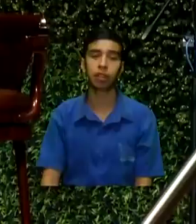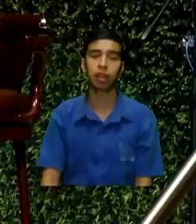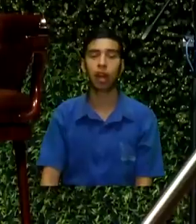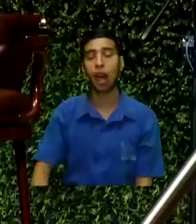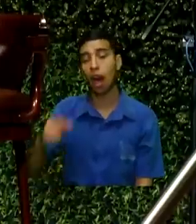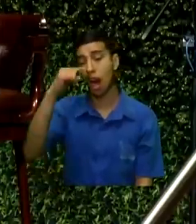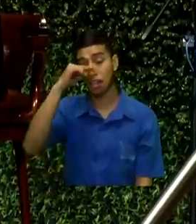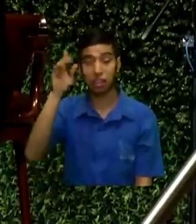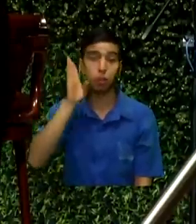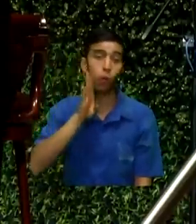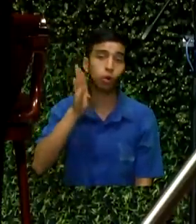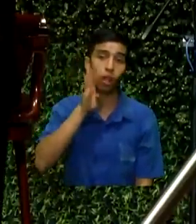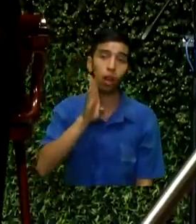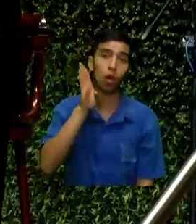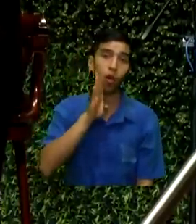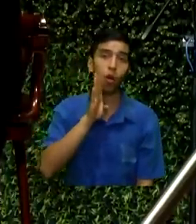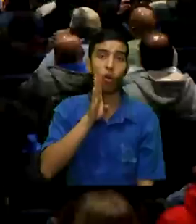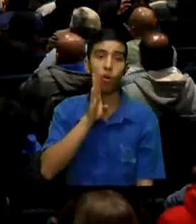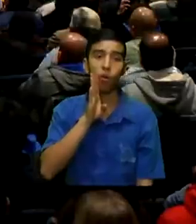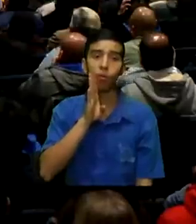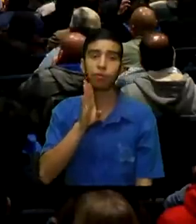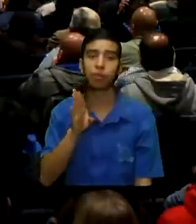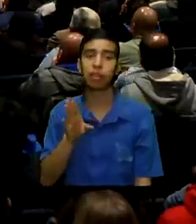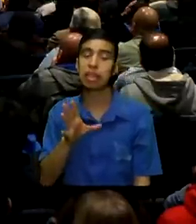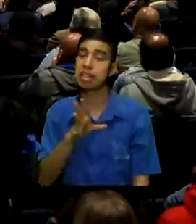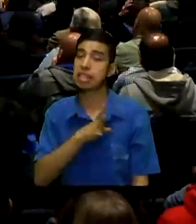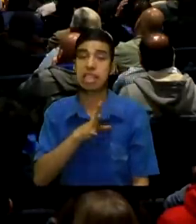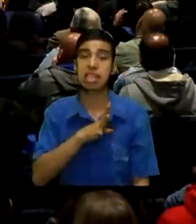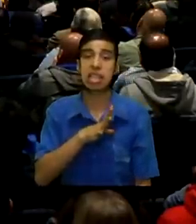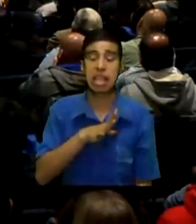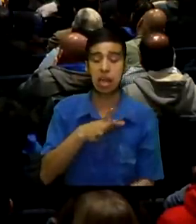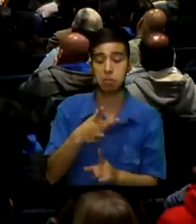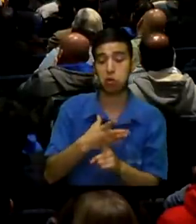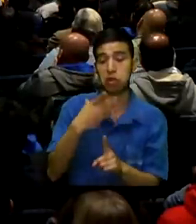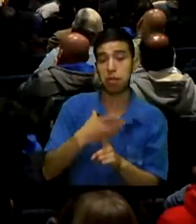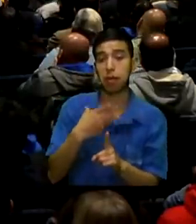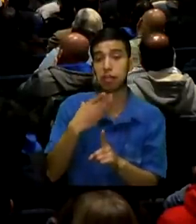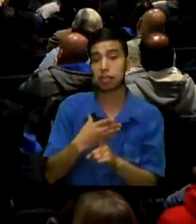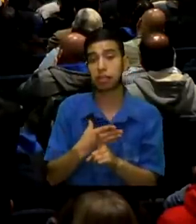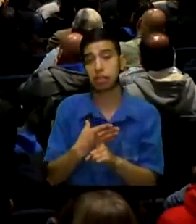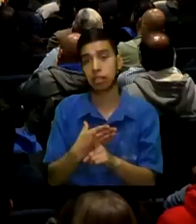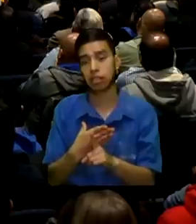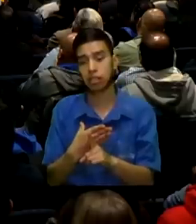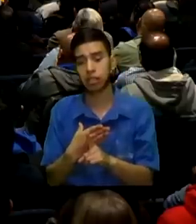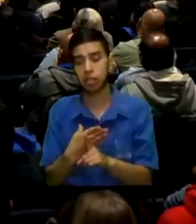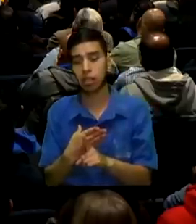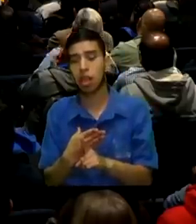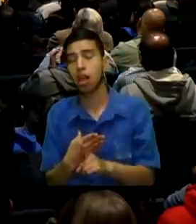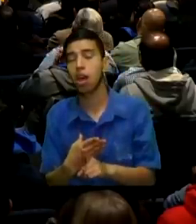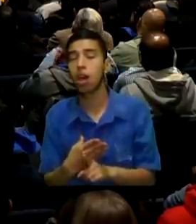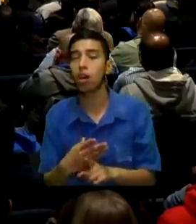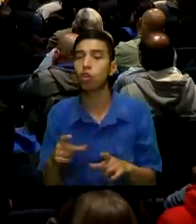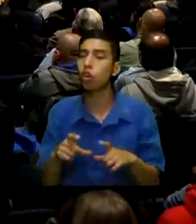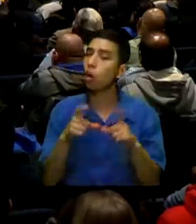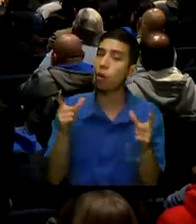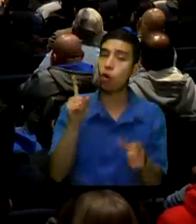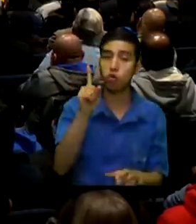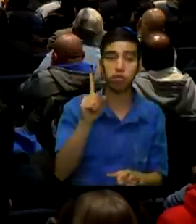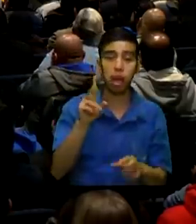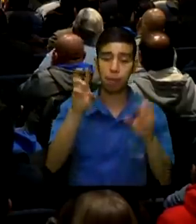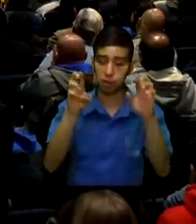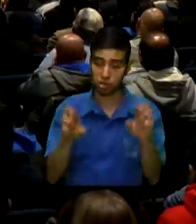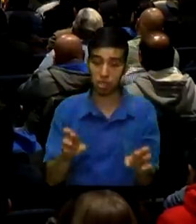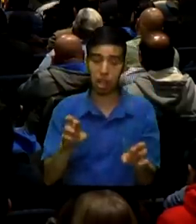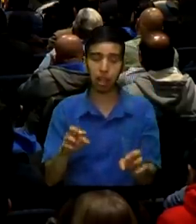Timoteo, sufre penalidades conmigo como buen soldado de Cristo Jesús. Eso